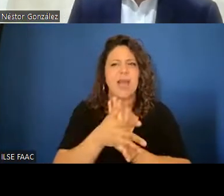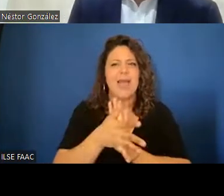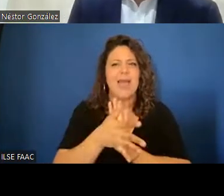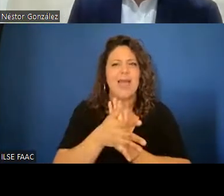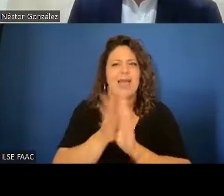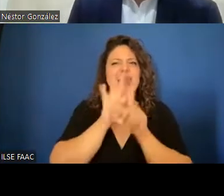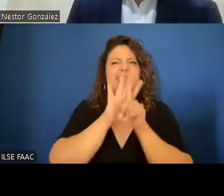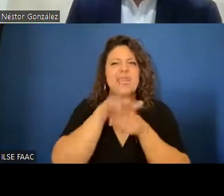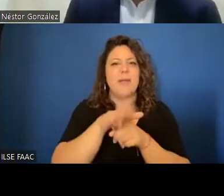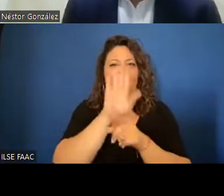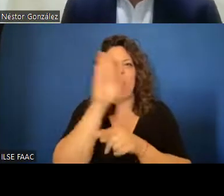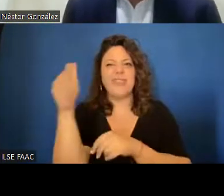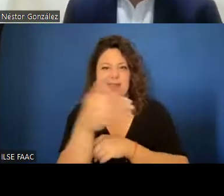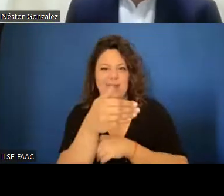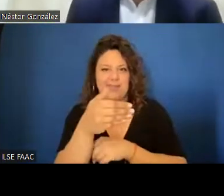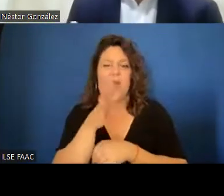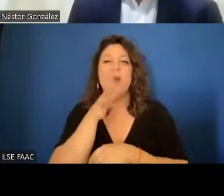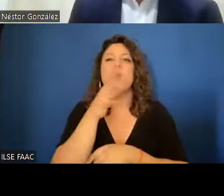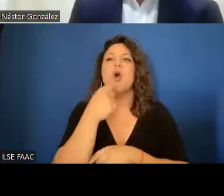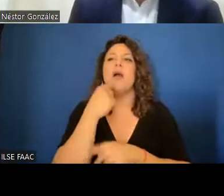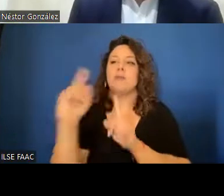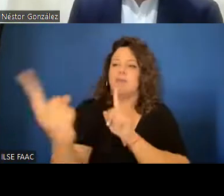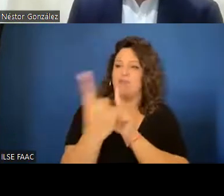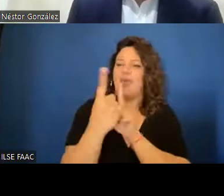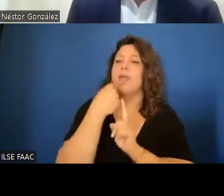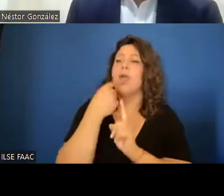a los servicios de salud,